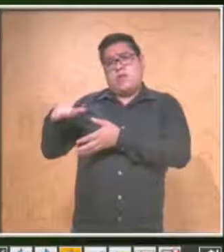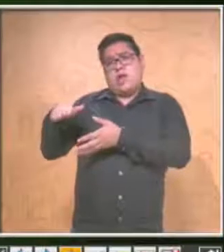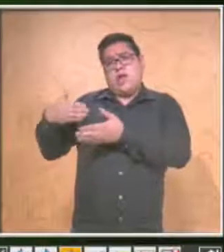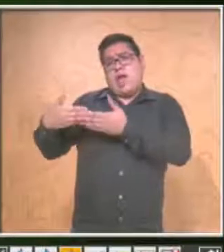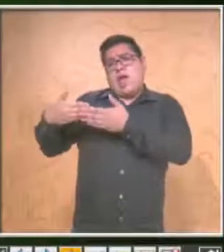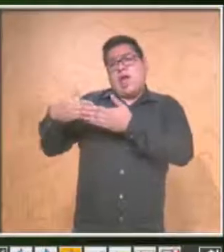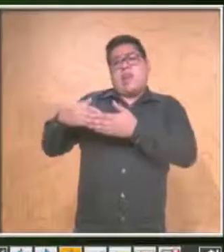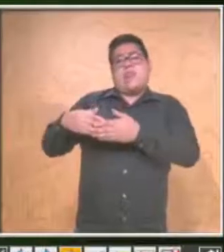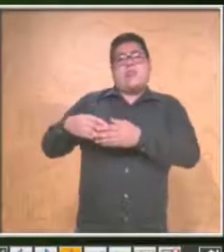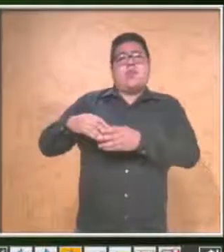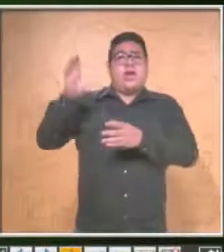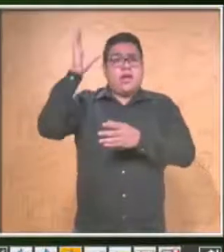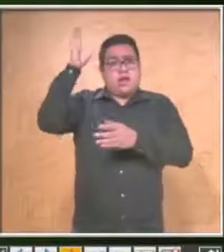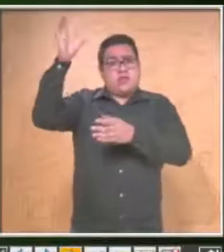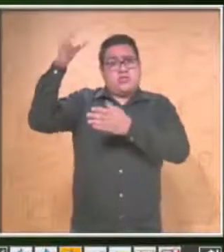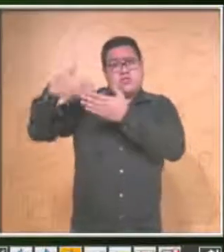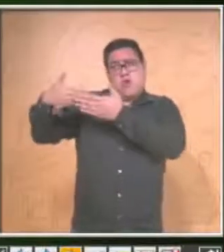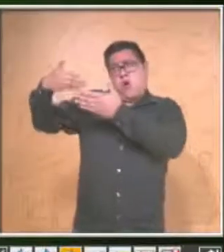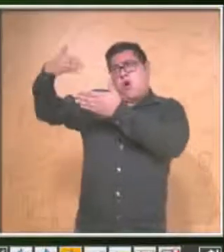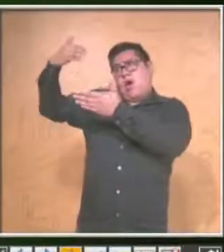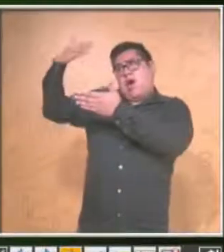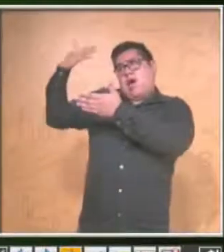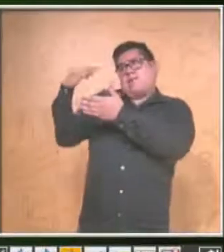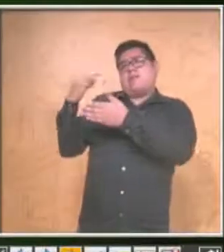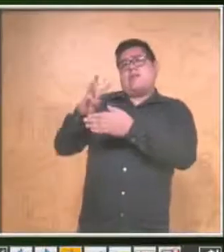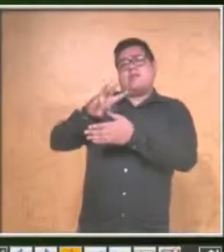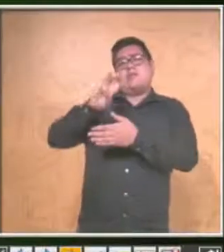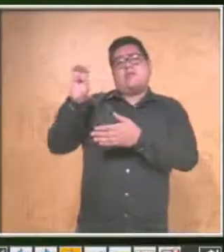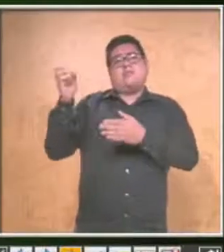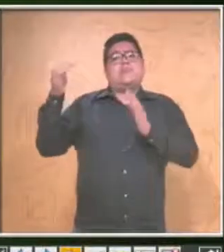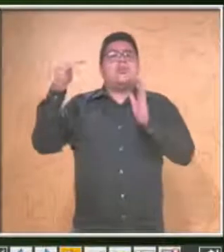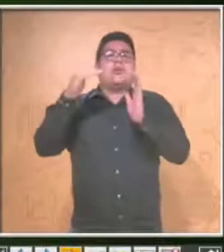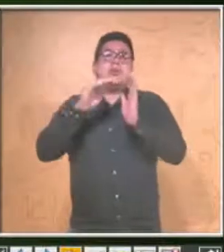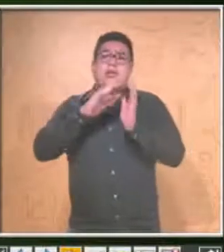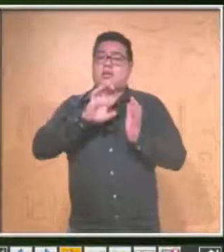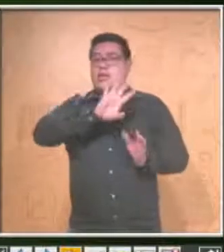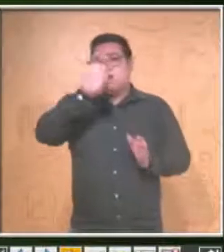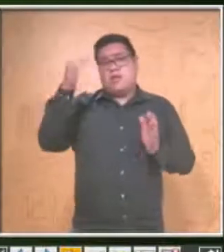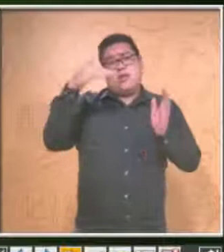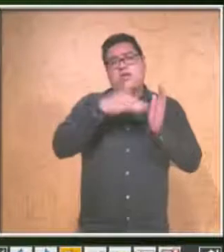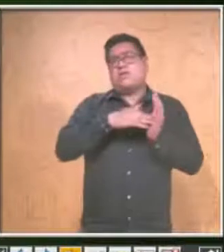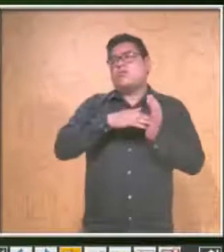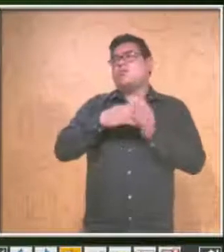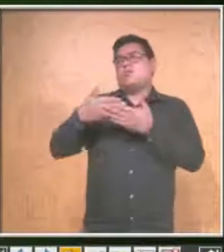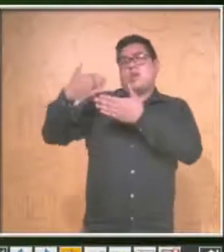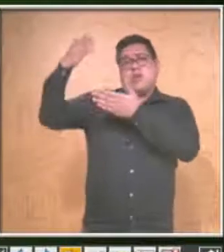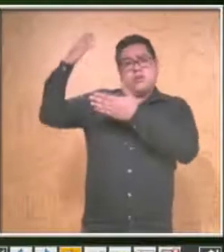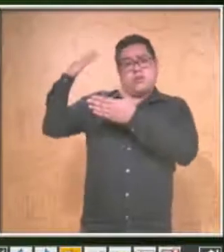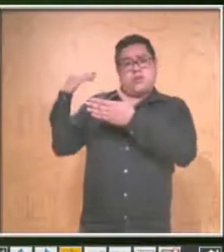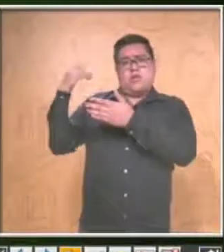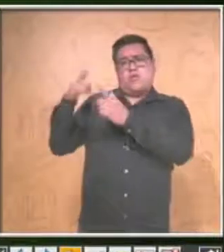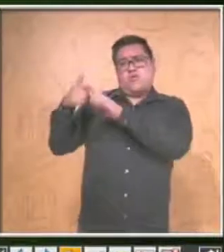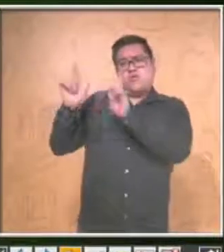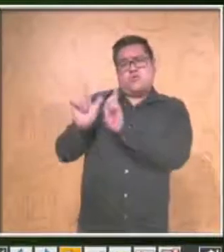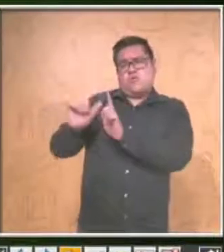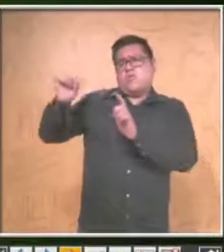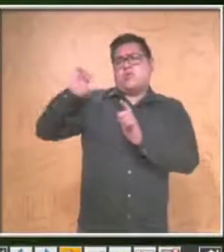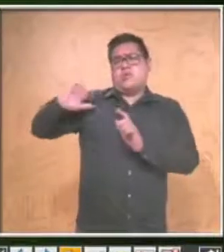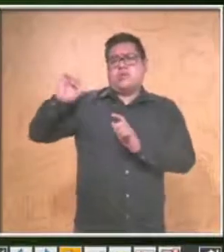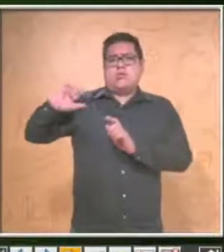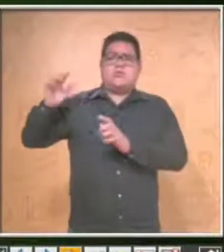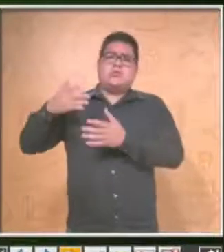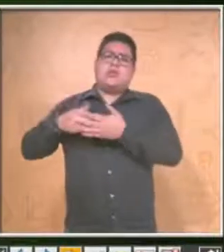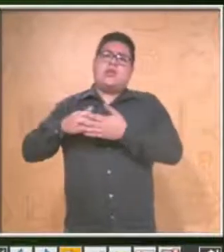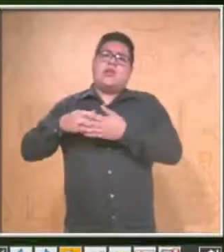Cristo, 3.500 años atrás todavía, los grupos antiguos, en el caso de la especie